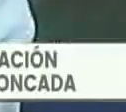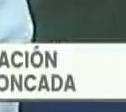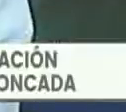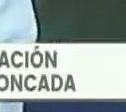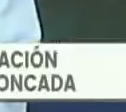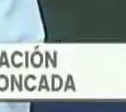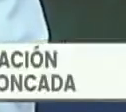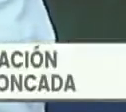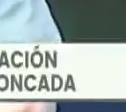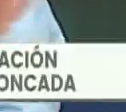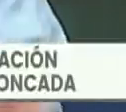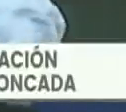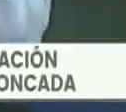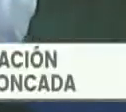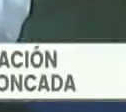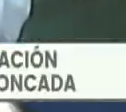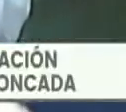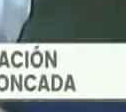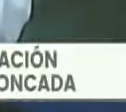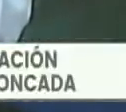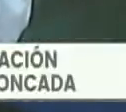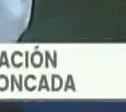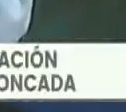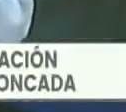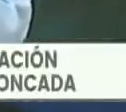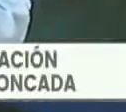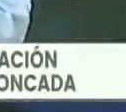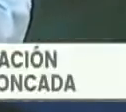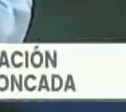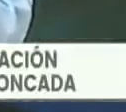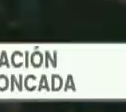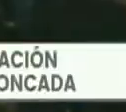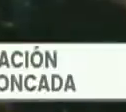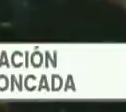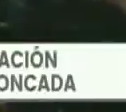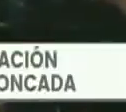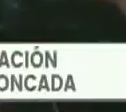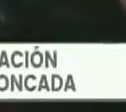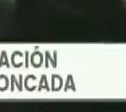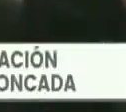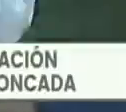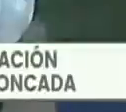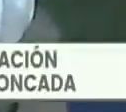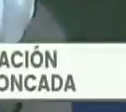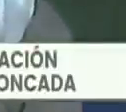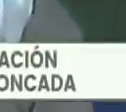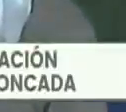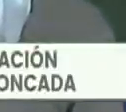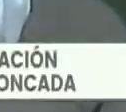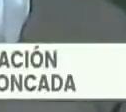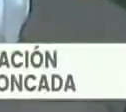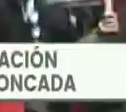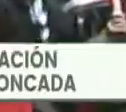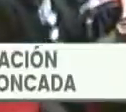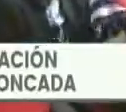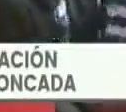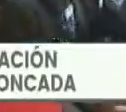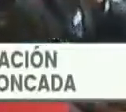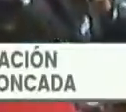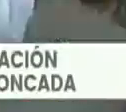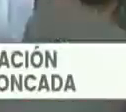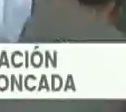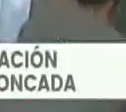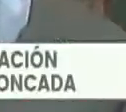¡Que viva la patria! ¡Que viva Bolívar! ¡Que viva Martí!